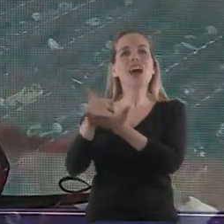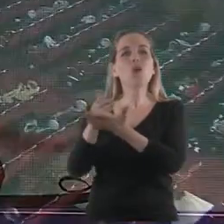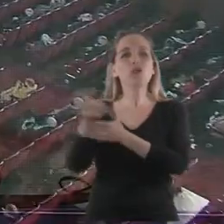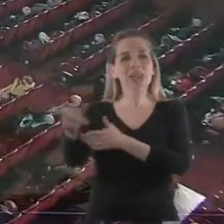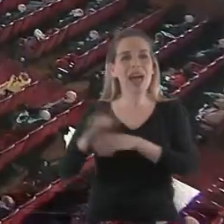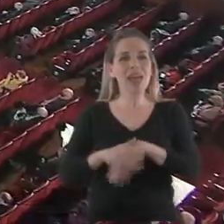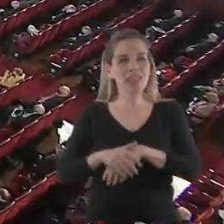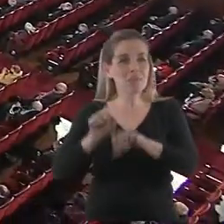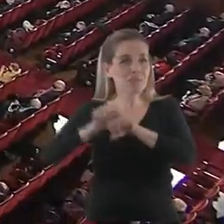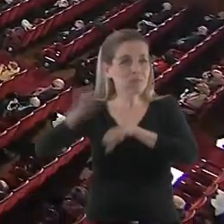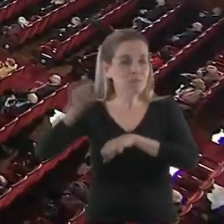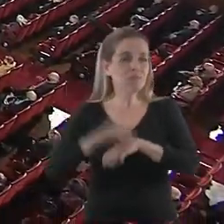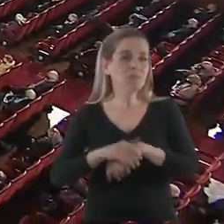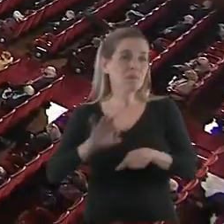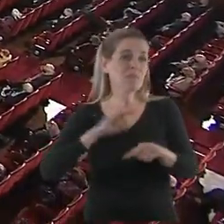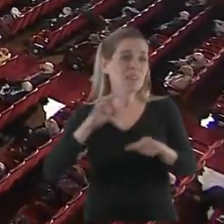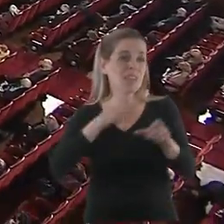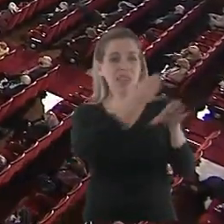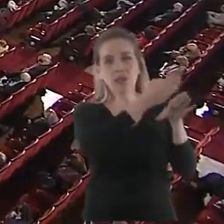Toda mi vida